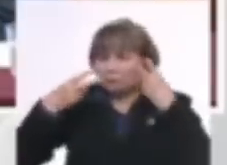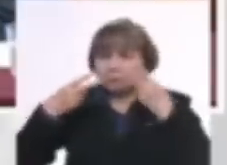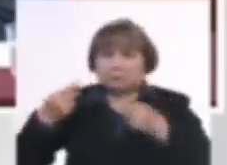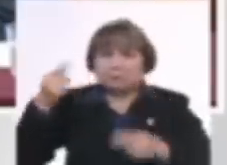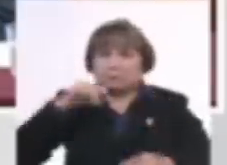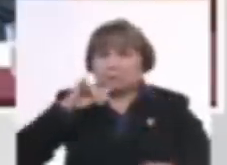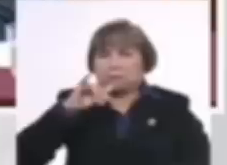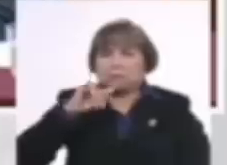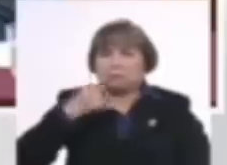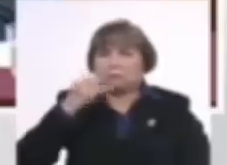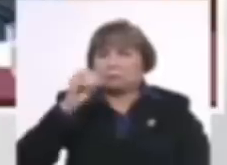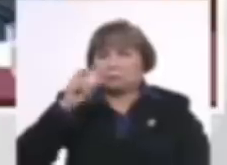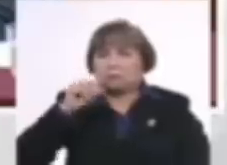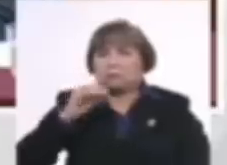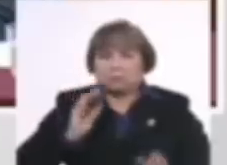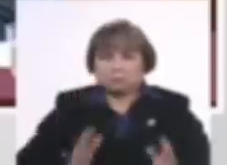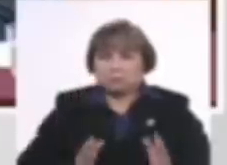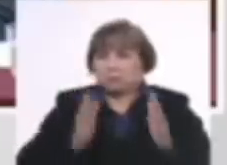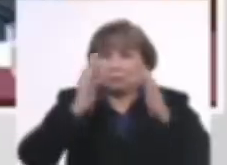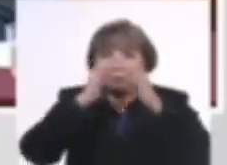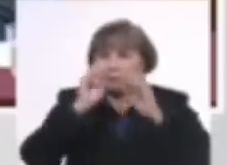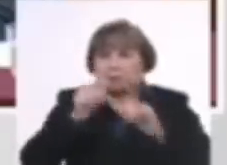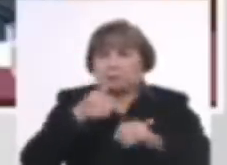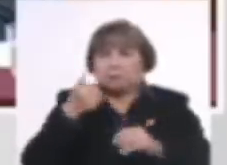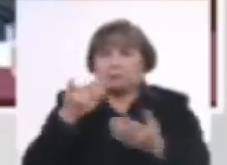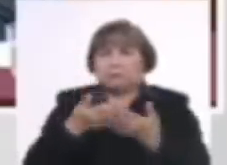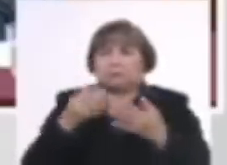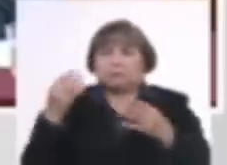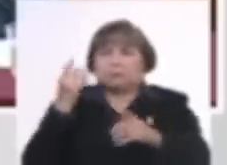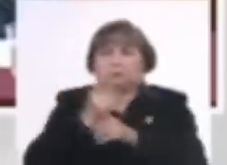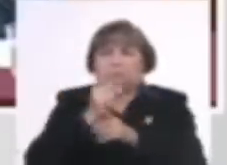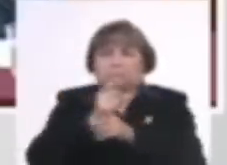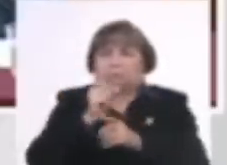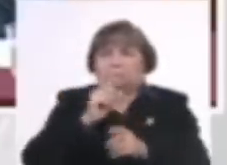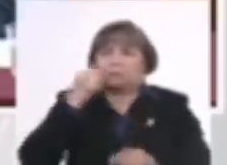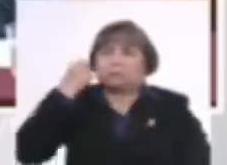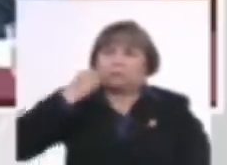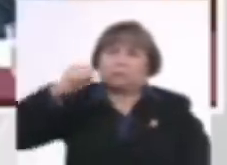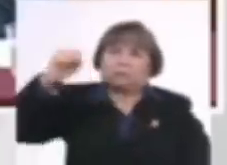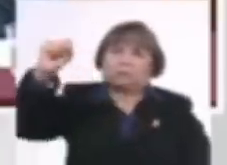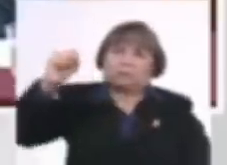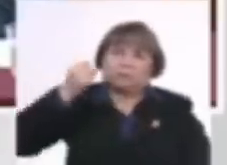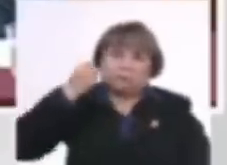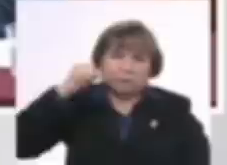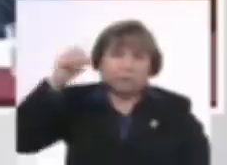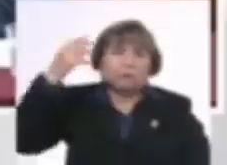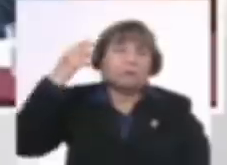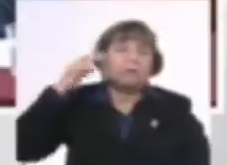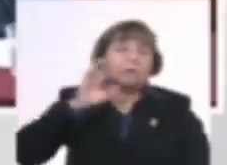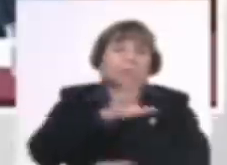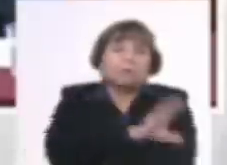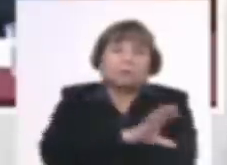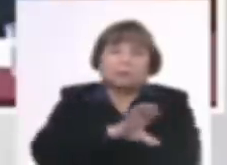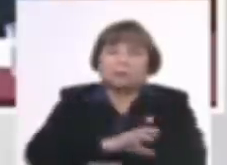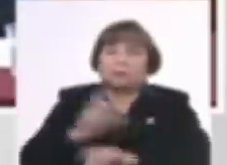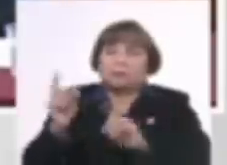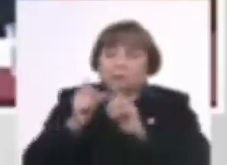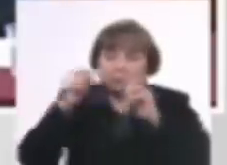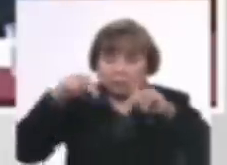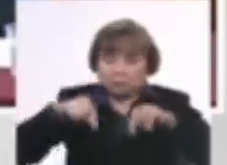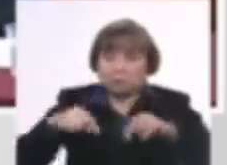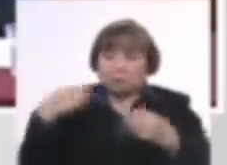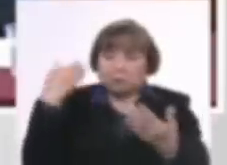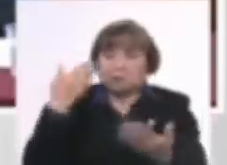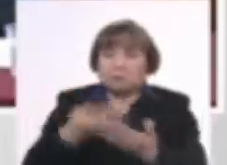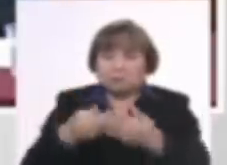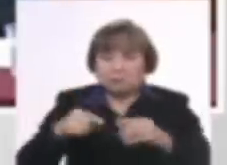Johnny me ha hecho han sido a Palacio. No han sido consecutivas porque yo viajaba a Cajamarca también. Y cuando me encontraba,